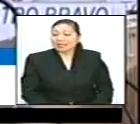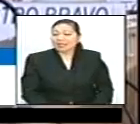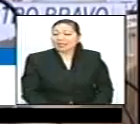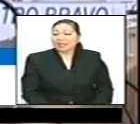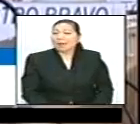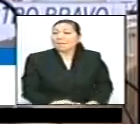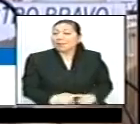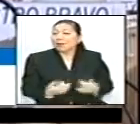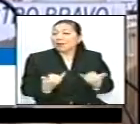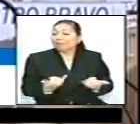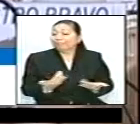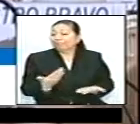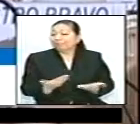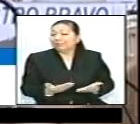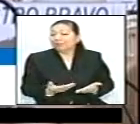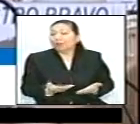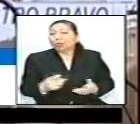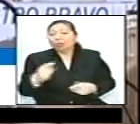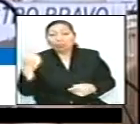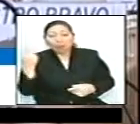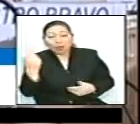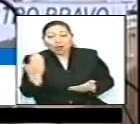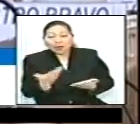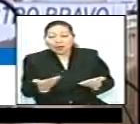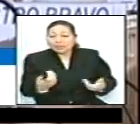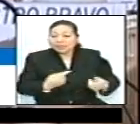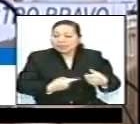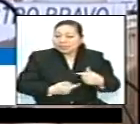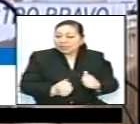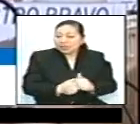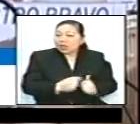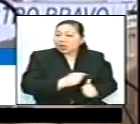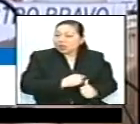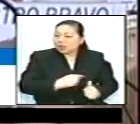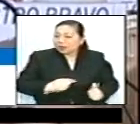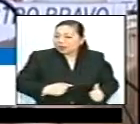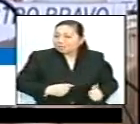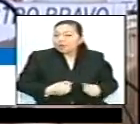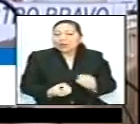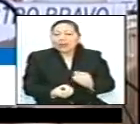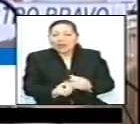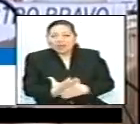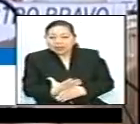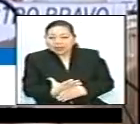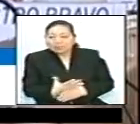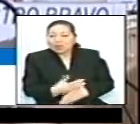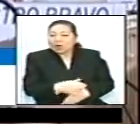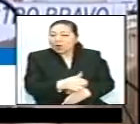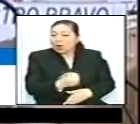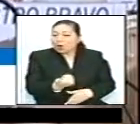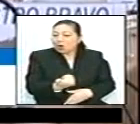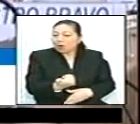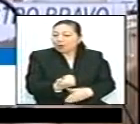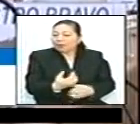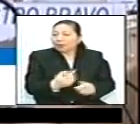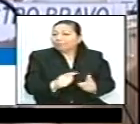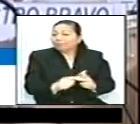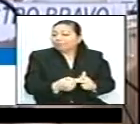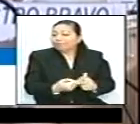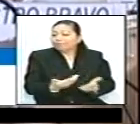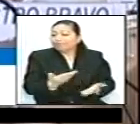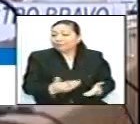Y como hay cierto tufillo a que la cosa ha venido del gobierno regional de Arequipa y otras iniciativas,